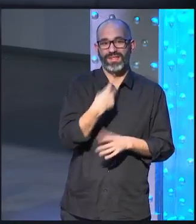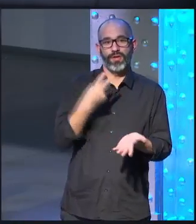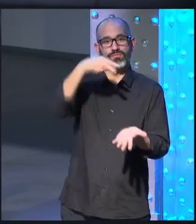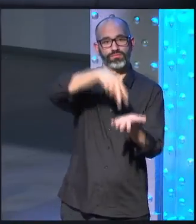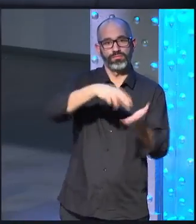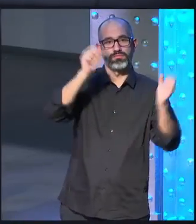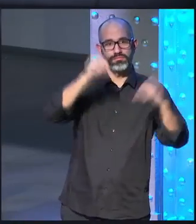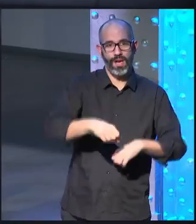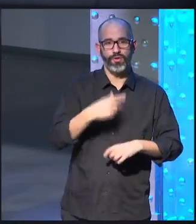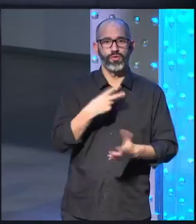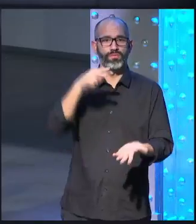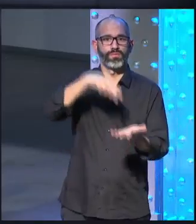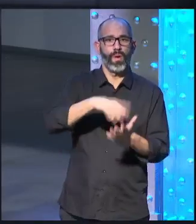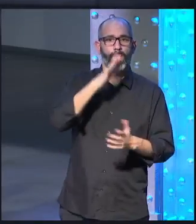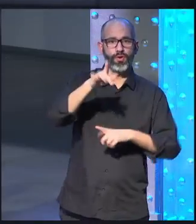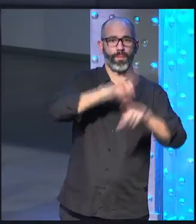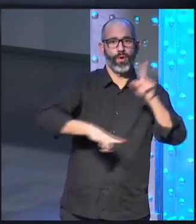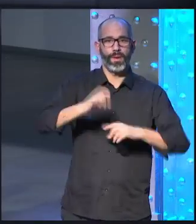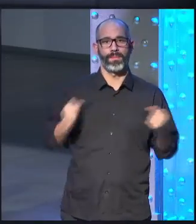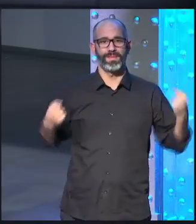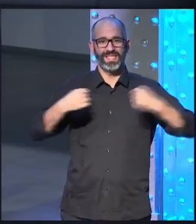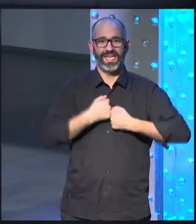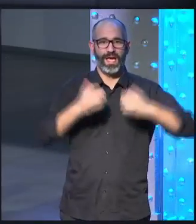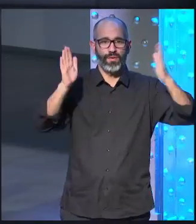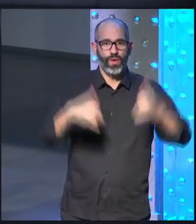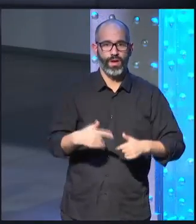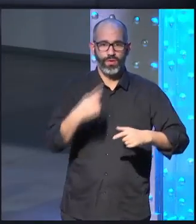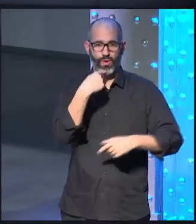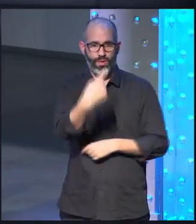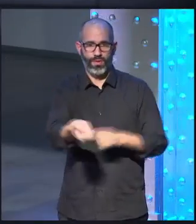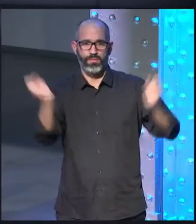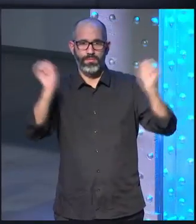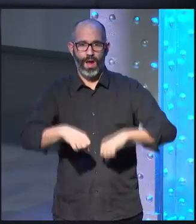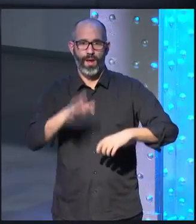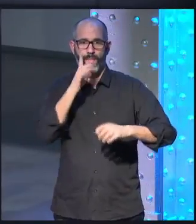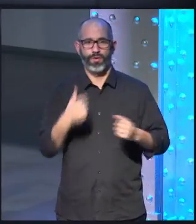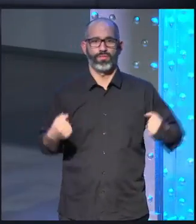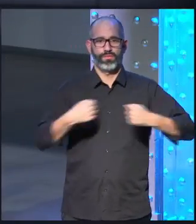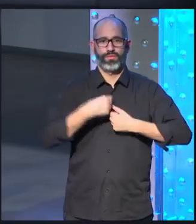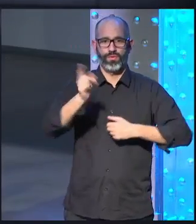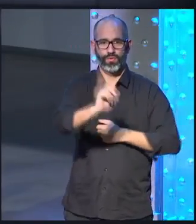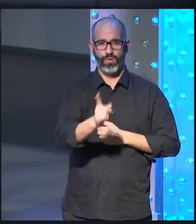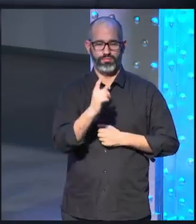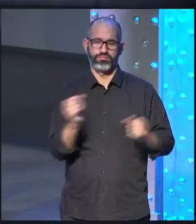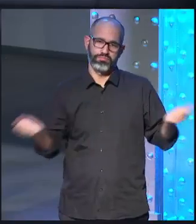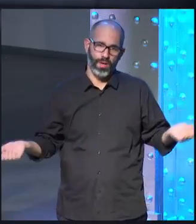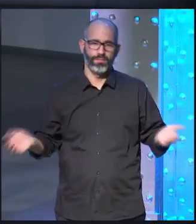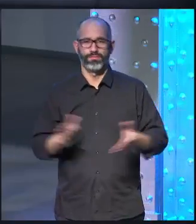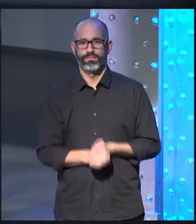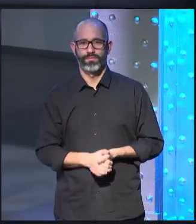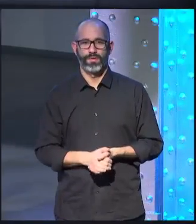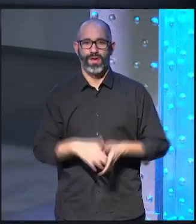pie. Yo no presento de pie porque he tenido un problema con mi chaqueta y no he traído chaqueta, ya eso os lo digo. Y por eso no presento de pie, sino también presentaba de pie. Y